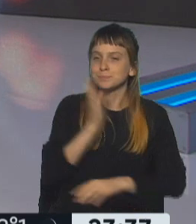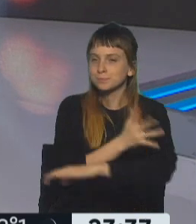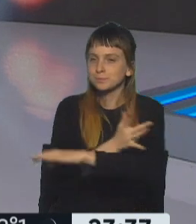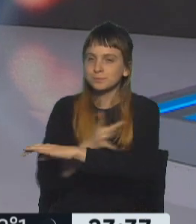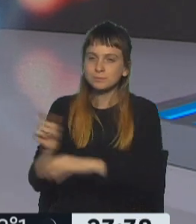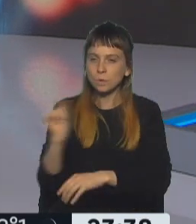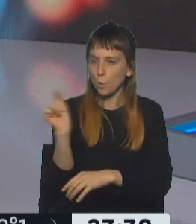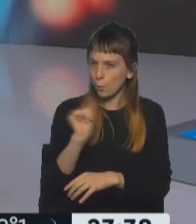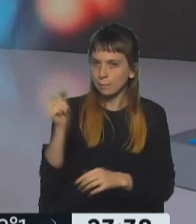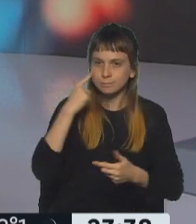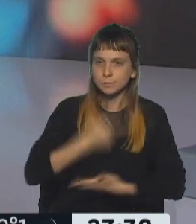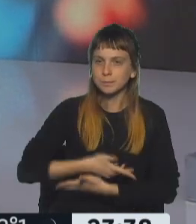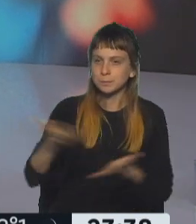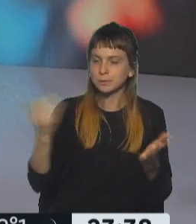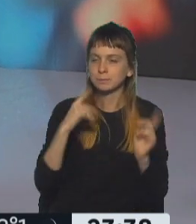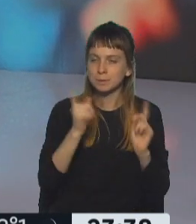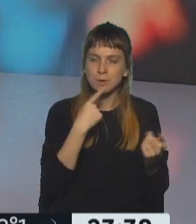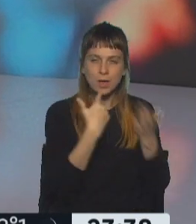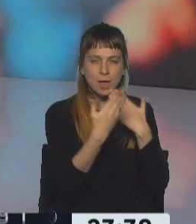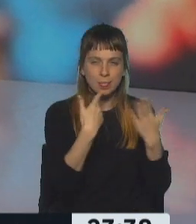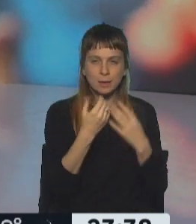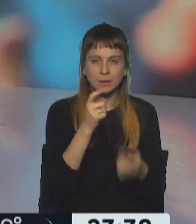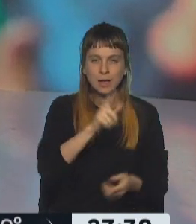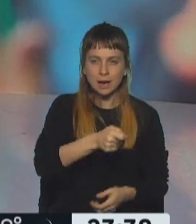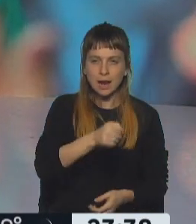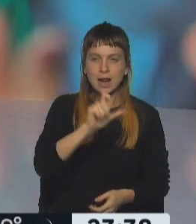Fernández de Kirchner brindó para esta entrevista en C5N con Pablo Dugan.